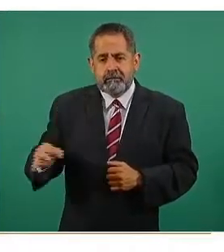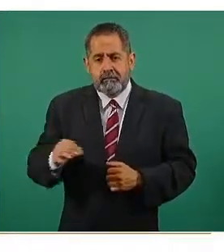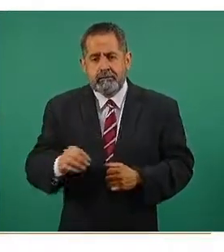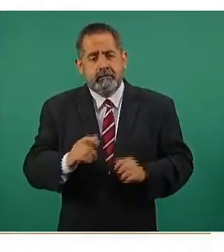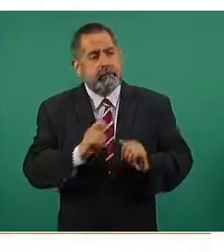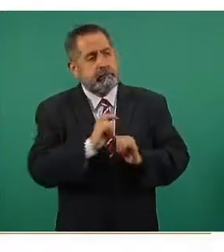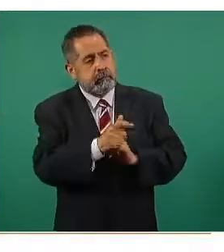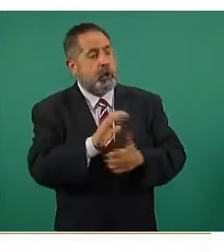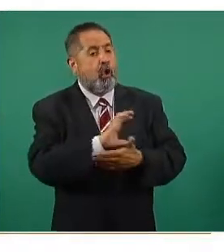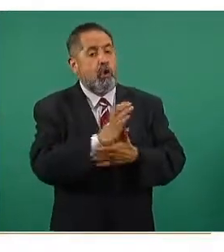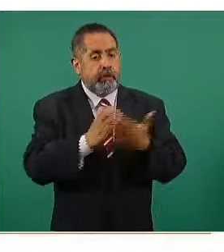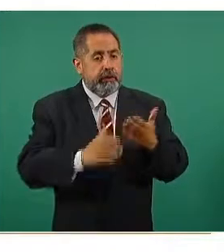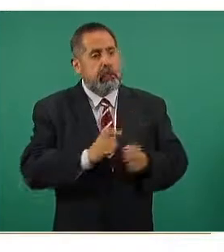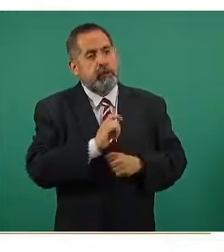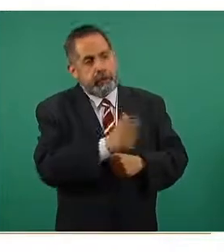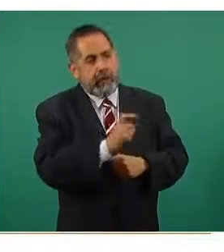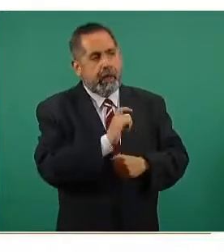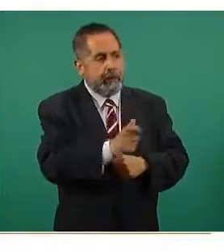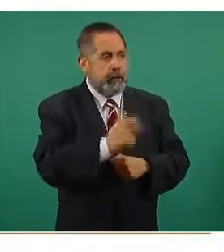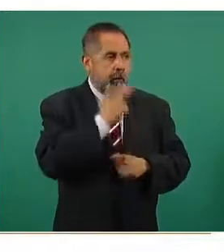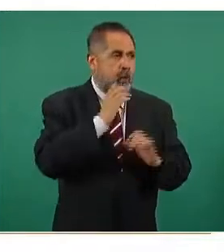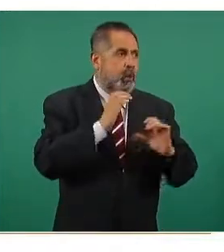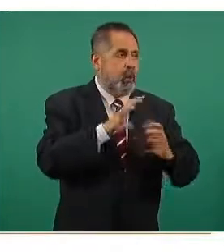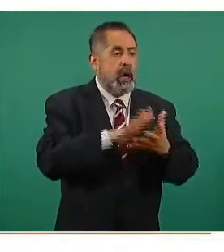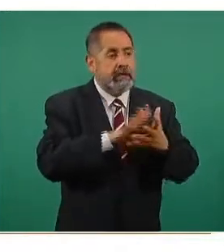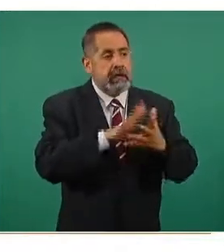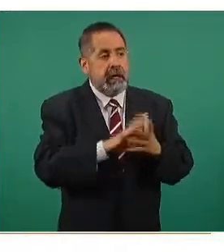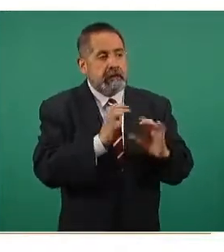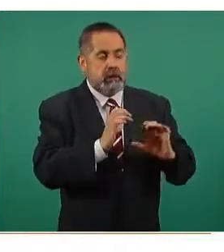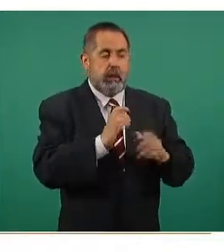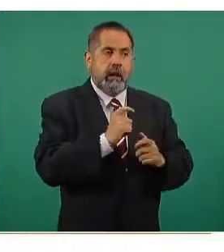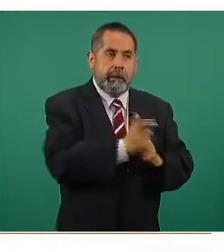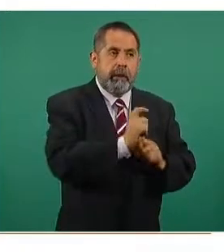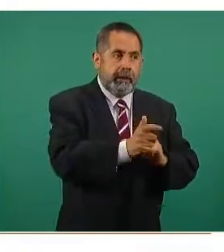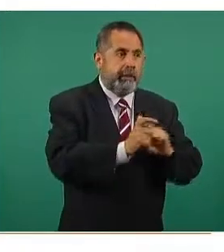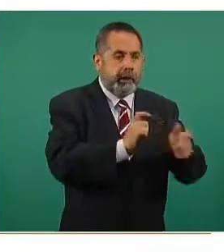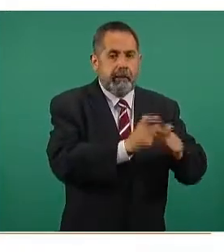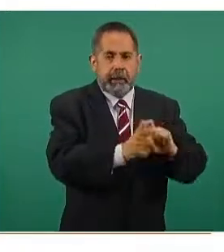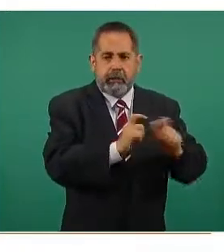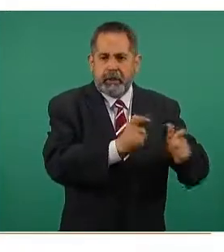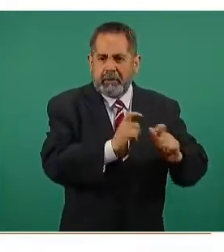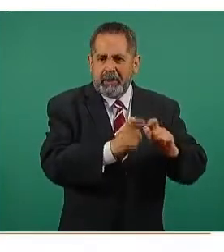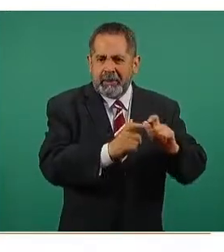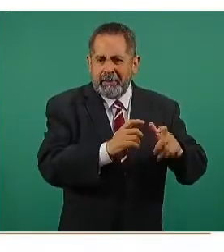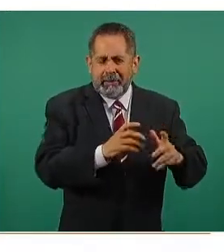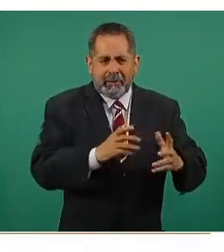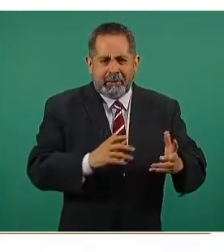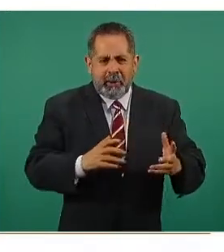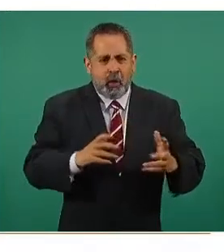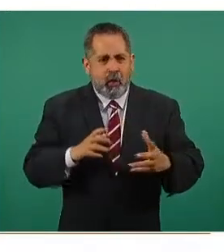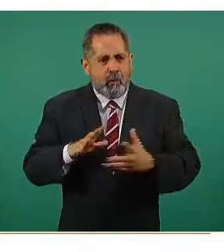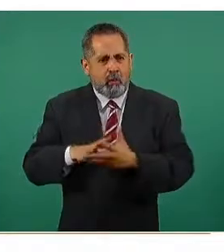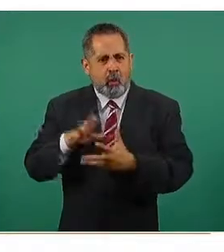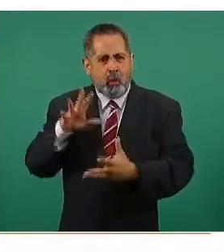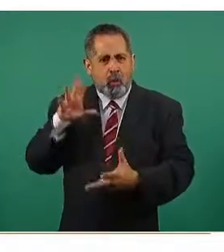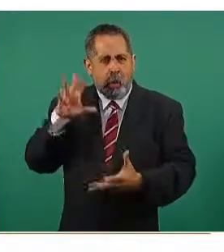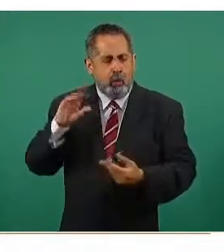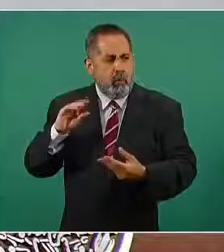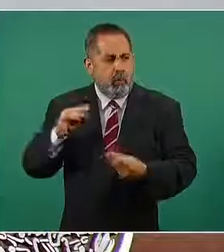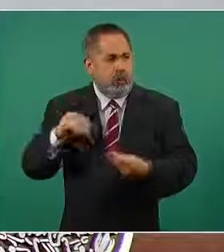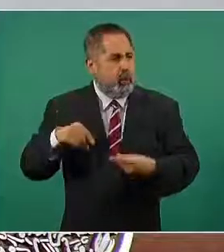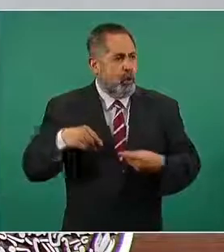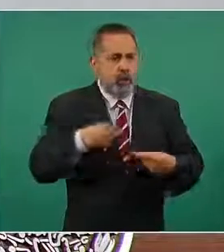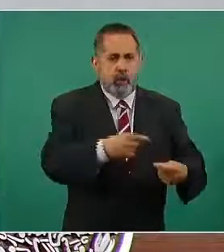67.7% se fue en el pago de estos 8 contratos. Casi el total, lo que significa